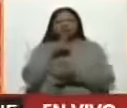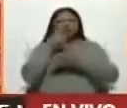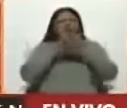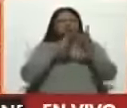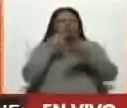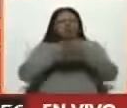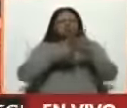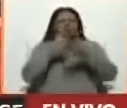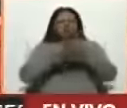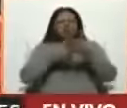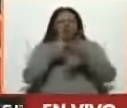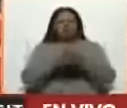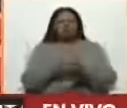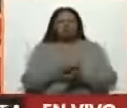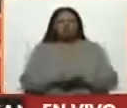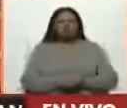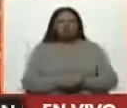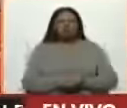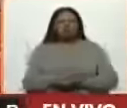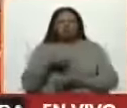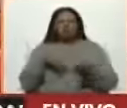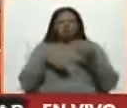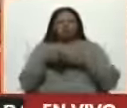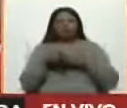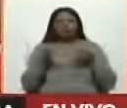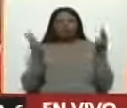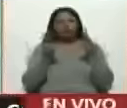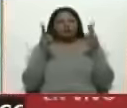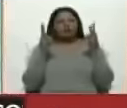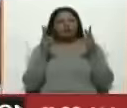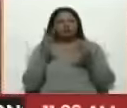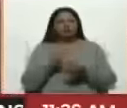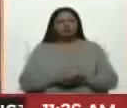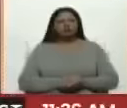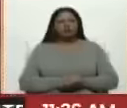luchado y hemos ido venciendo.